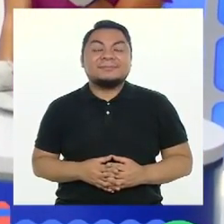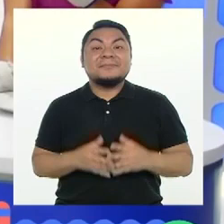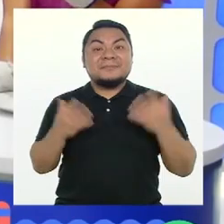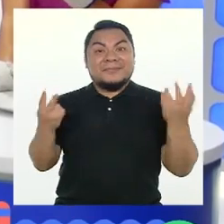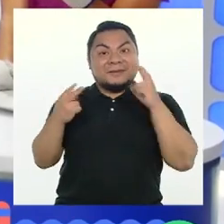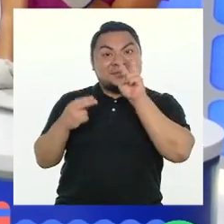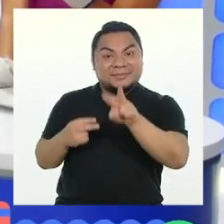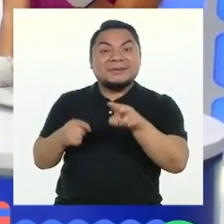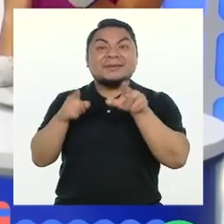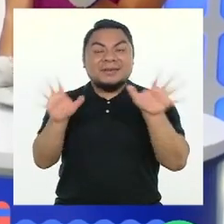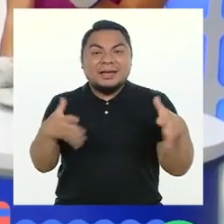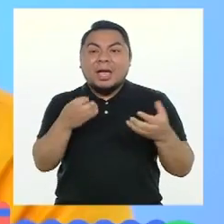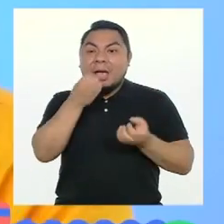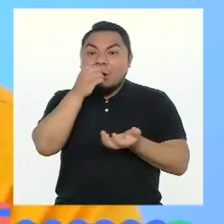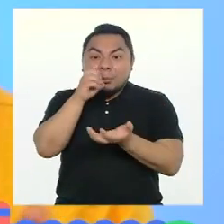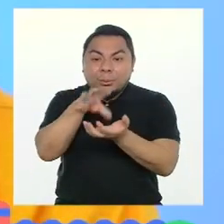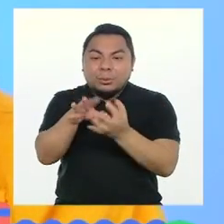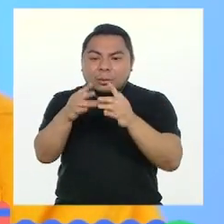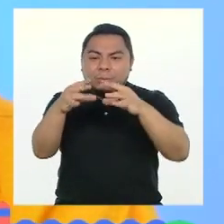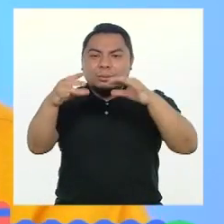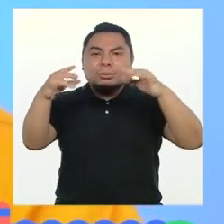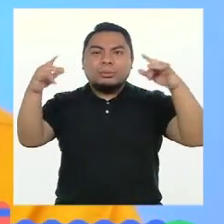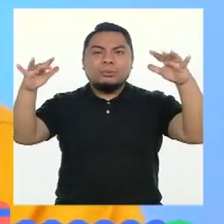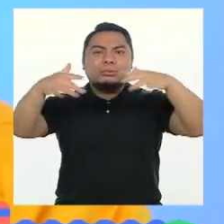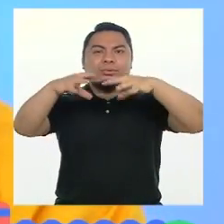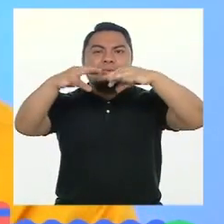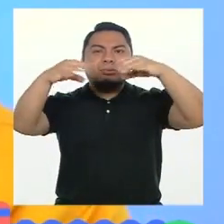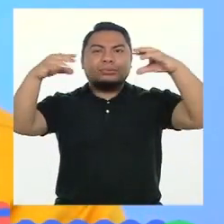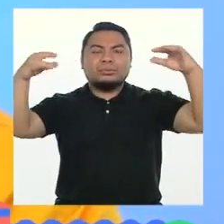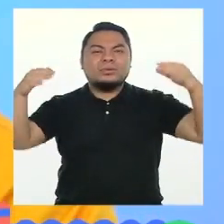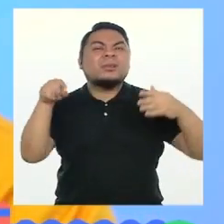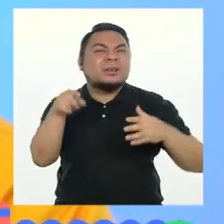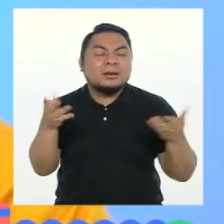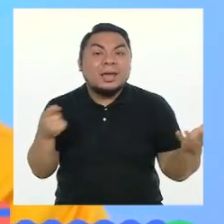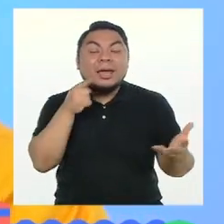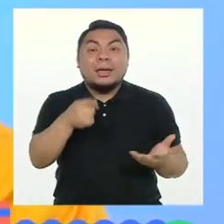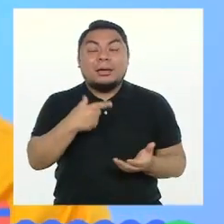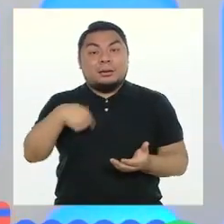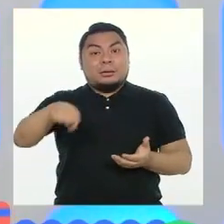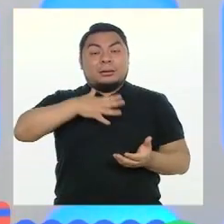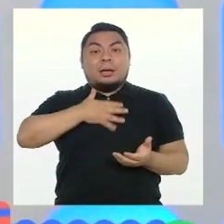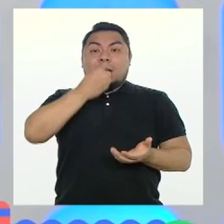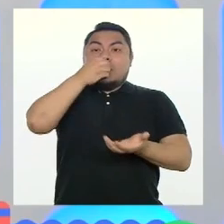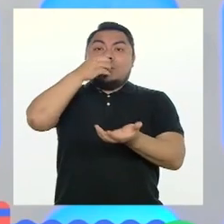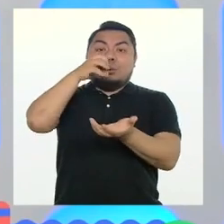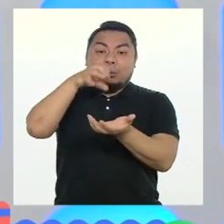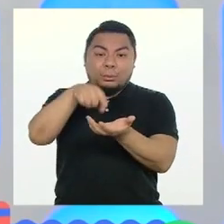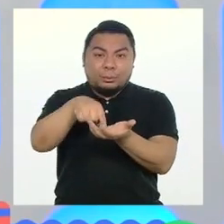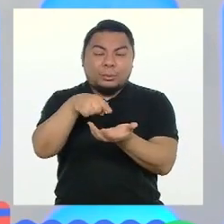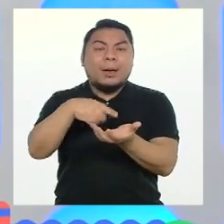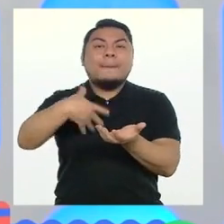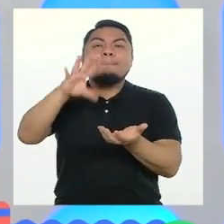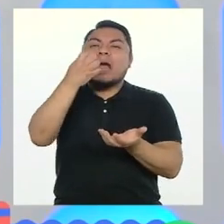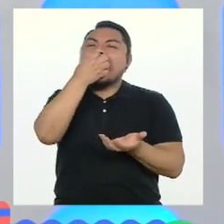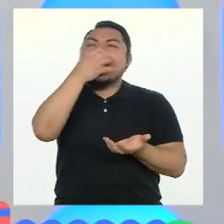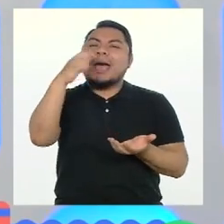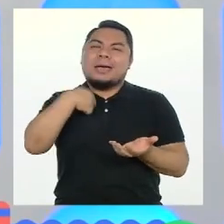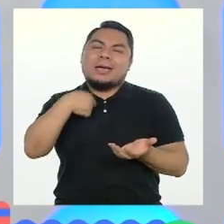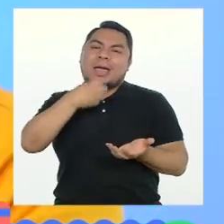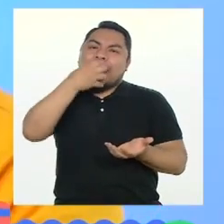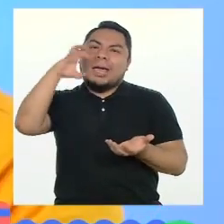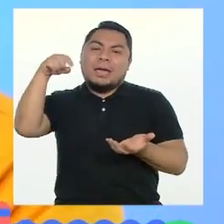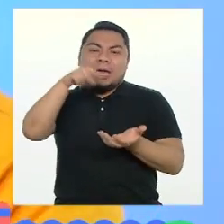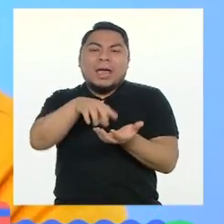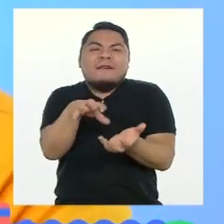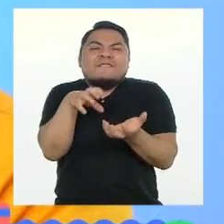Como ves, se forma una nube blanca. Lo que está sucediendo es que el aire que botamos de nuestra boca está mucho más caliente que el hielo seco.